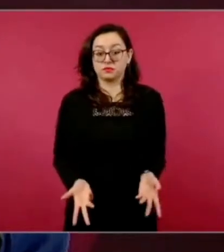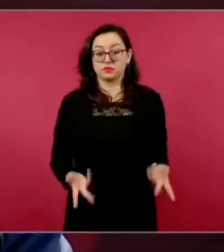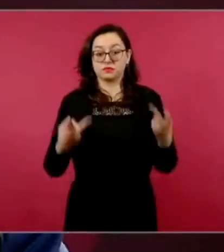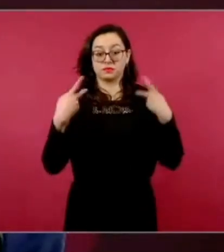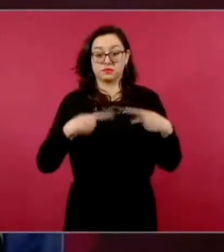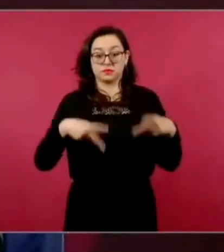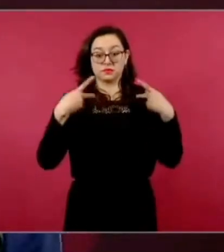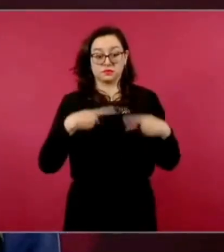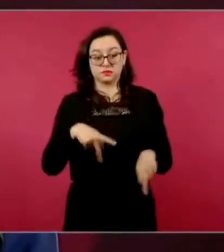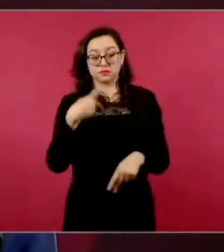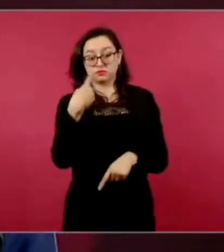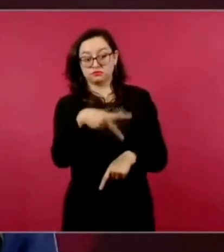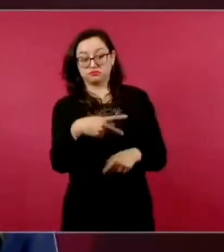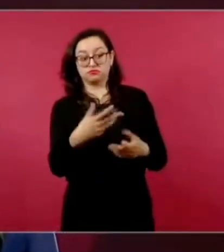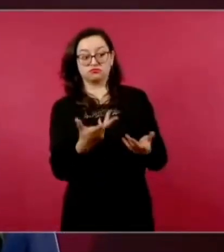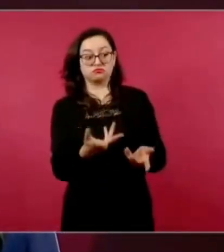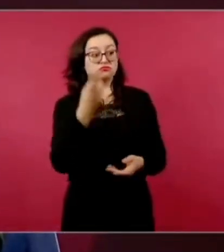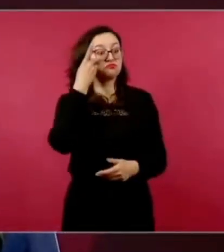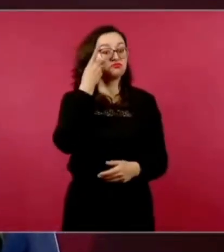no se actúa de manera